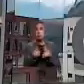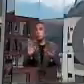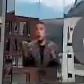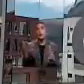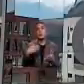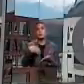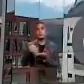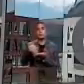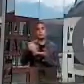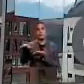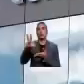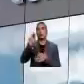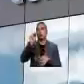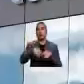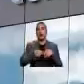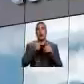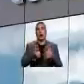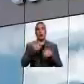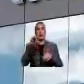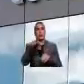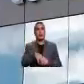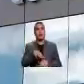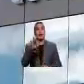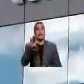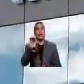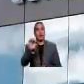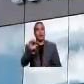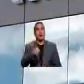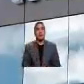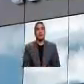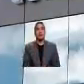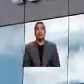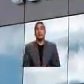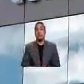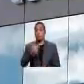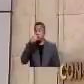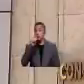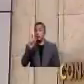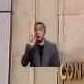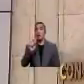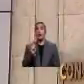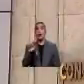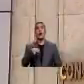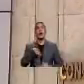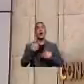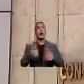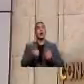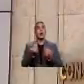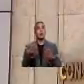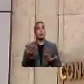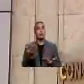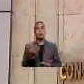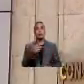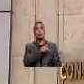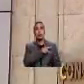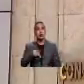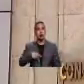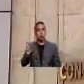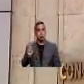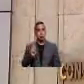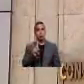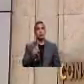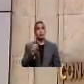postulaciones a esa dignidad del movimiento Fuerza Ecuador. En el caso de Bucaram, debía aceptar su candidatura de forma